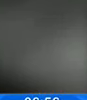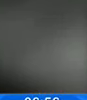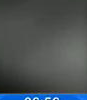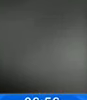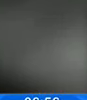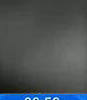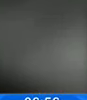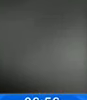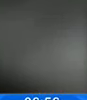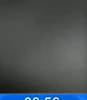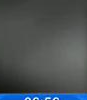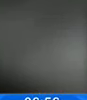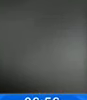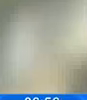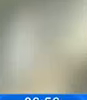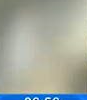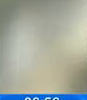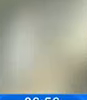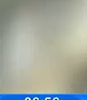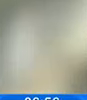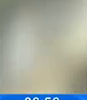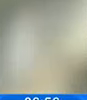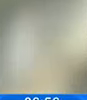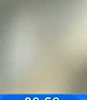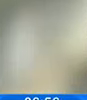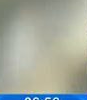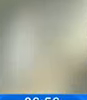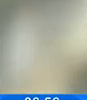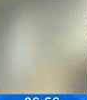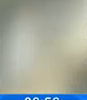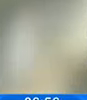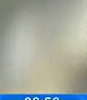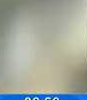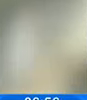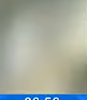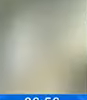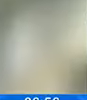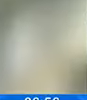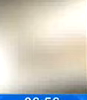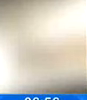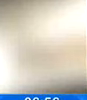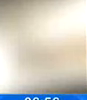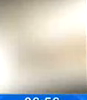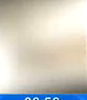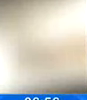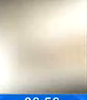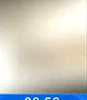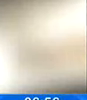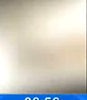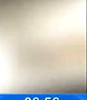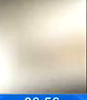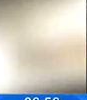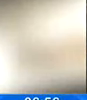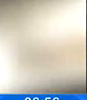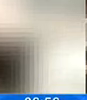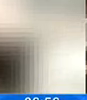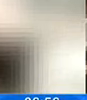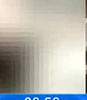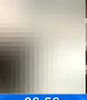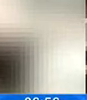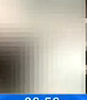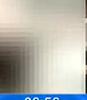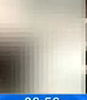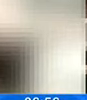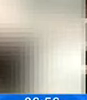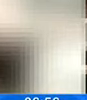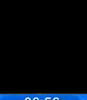César Barzallo se dirigía a su casa en la ciudadela Los Girasoles cuando la motocicleta en que transitaba habría sido impactada por un auto blanco cuyo conductor